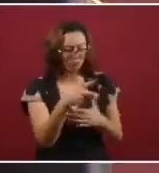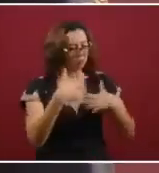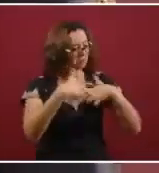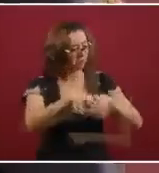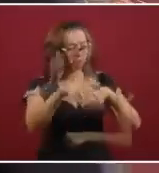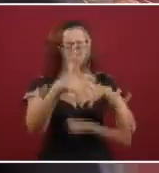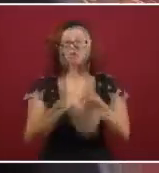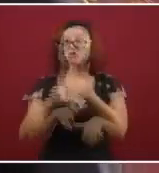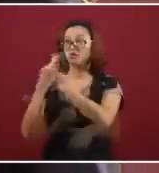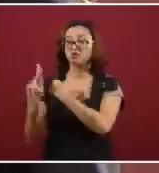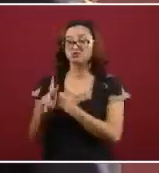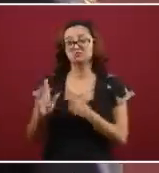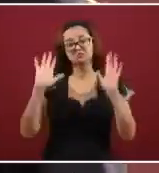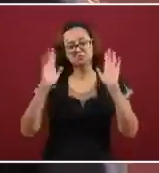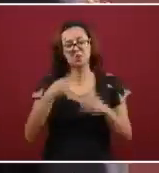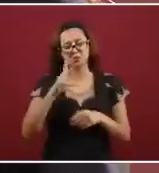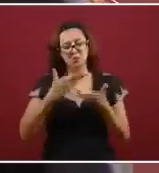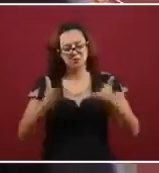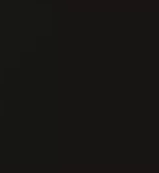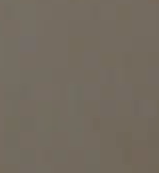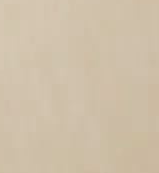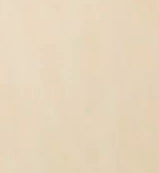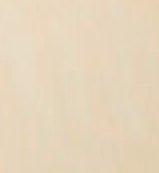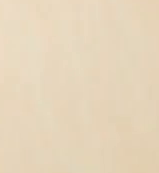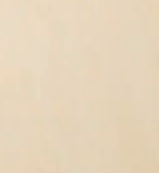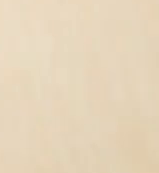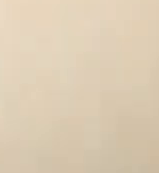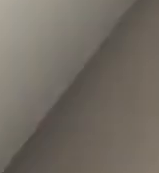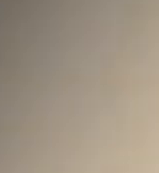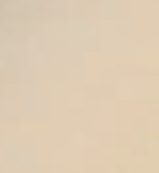de manifestarse eleconomista televisión